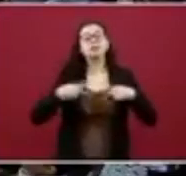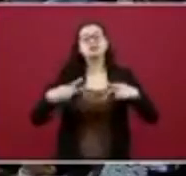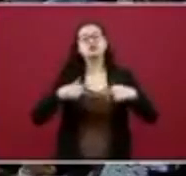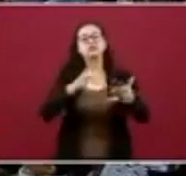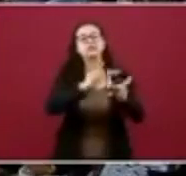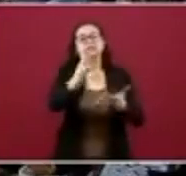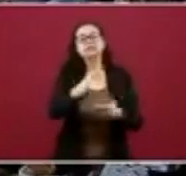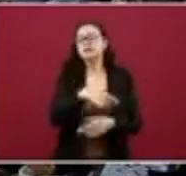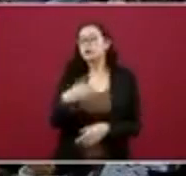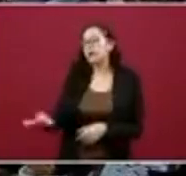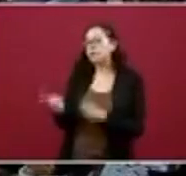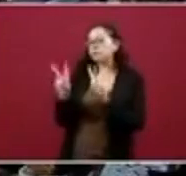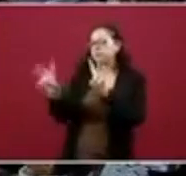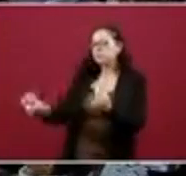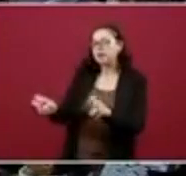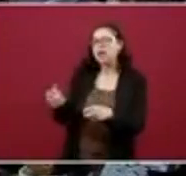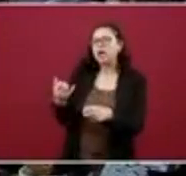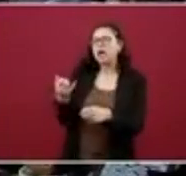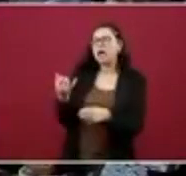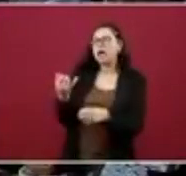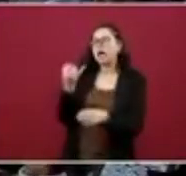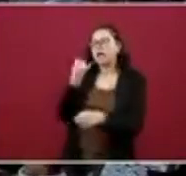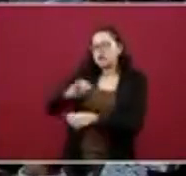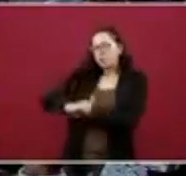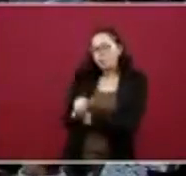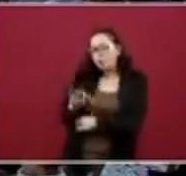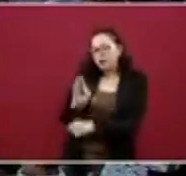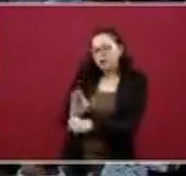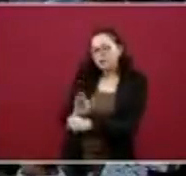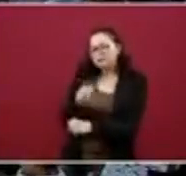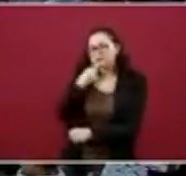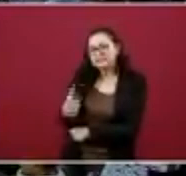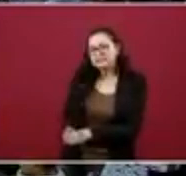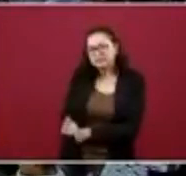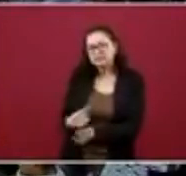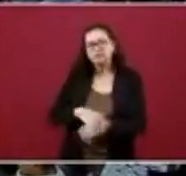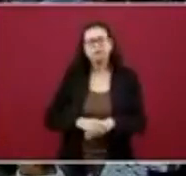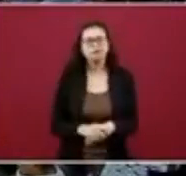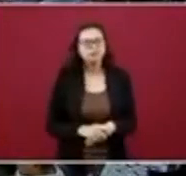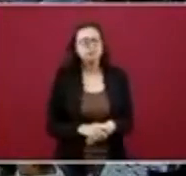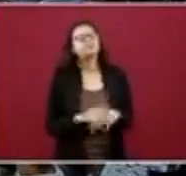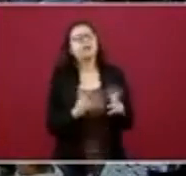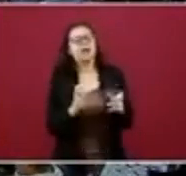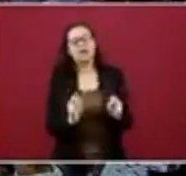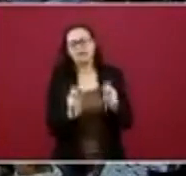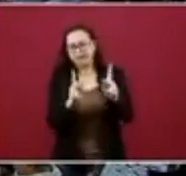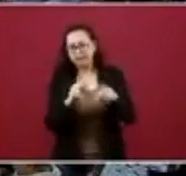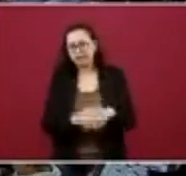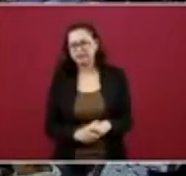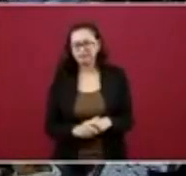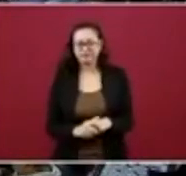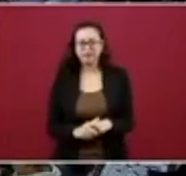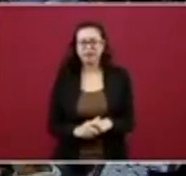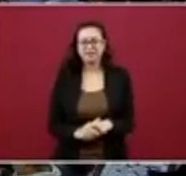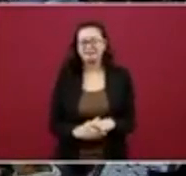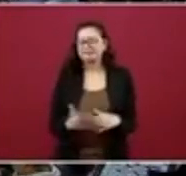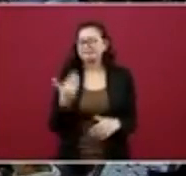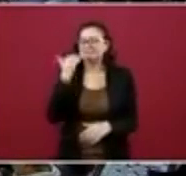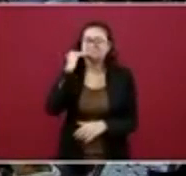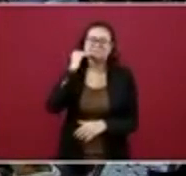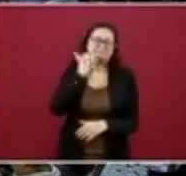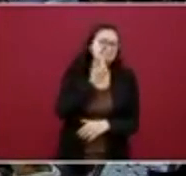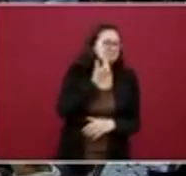próximos días presentará pruebas de las irregularidades de dichos lugares. Se hizo la evaluación, muchas